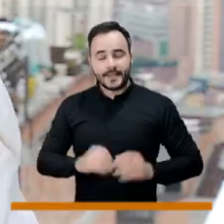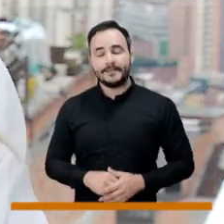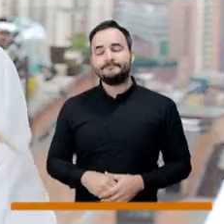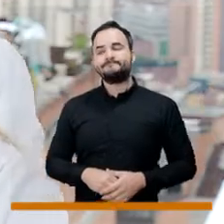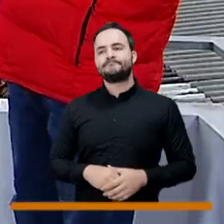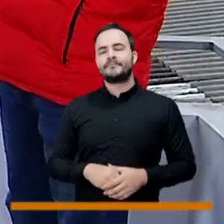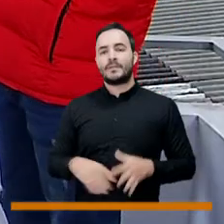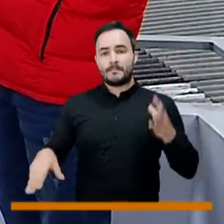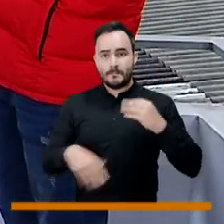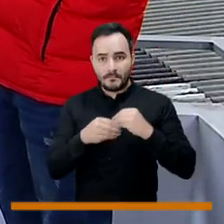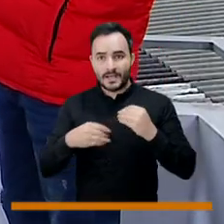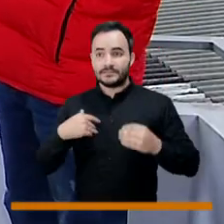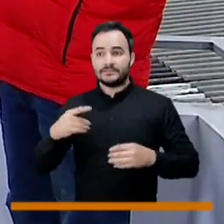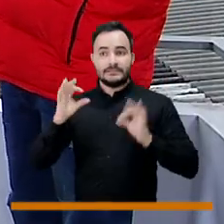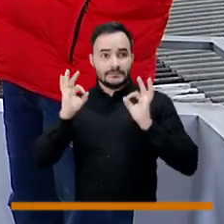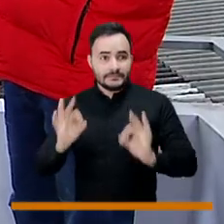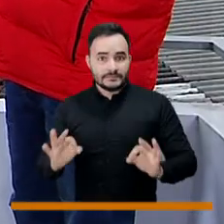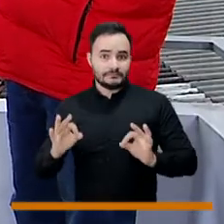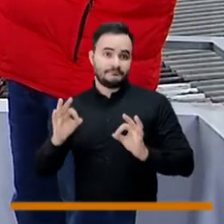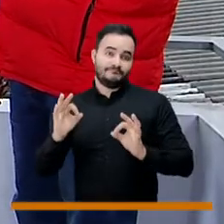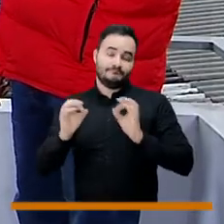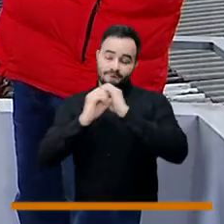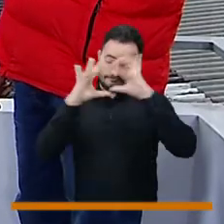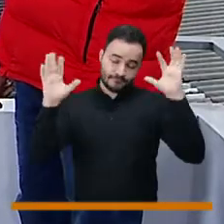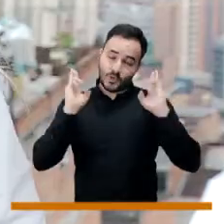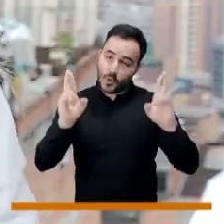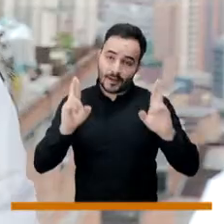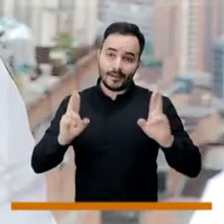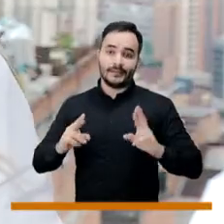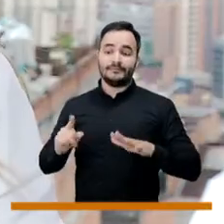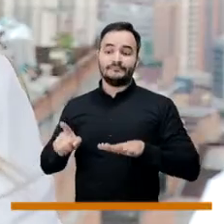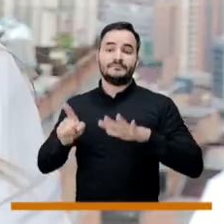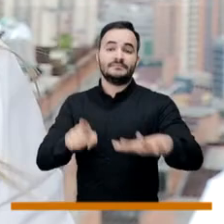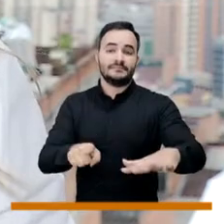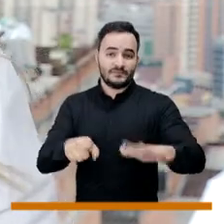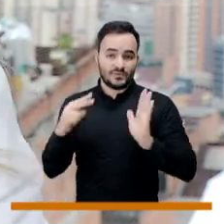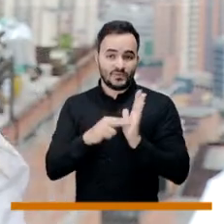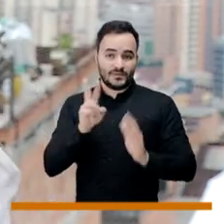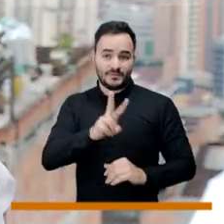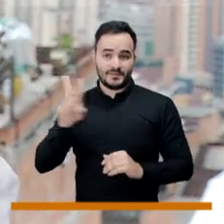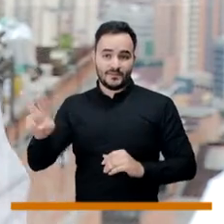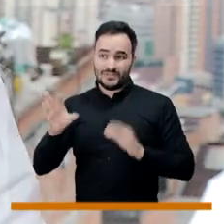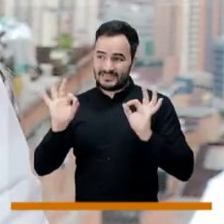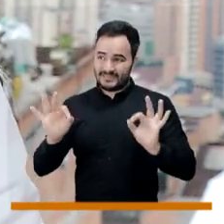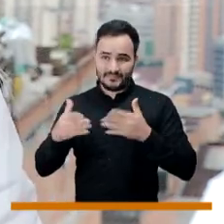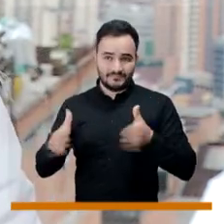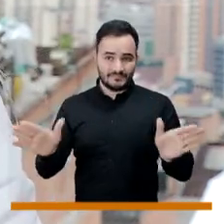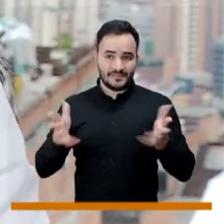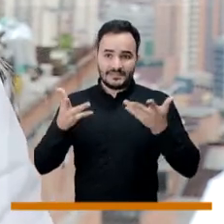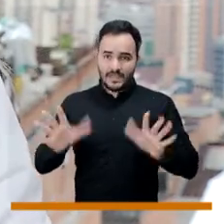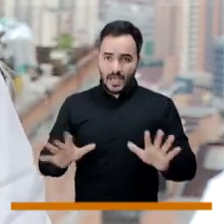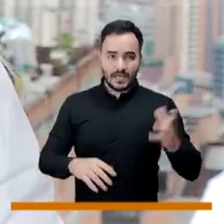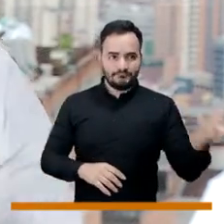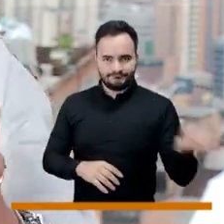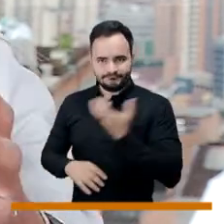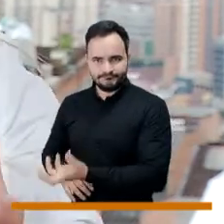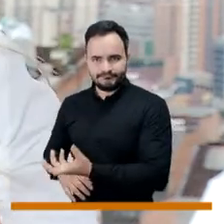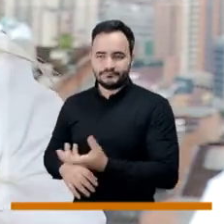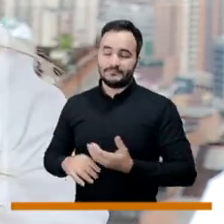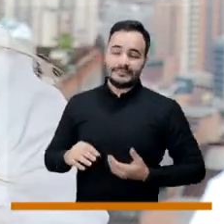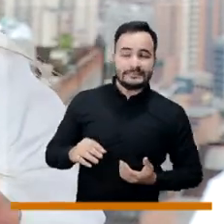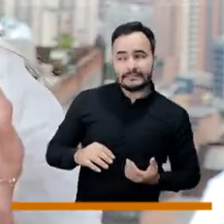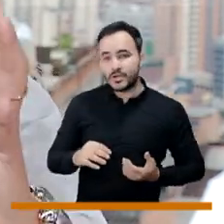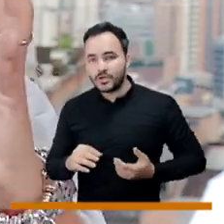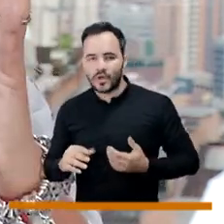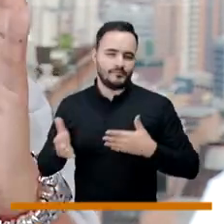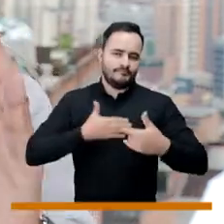werner con que podamos prestar el servicio para el segundo semestre de este año 2022 pero que se de la dotación